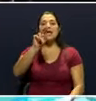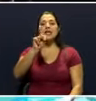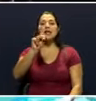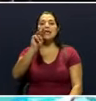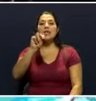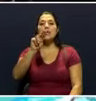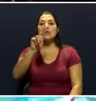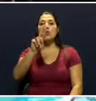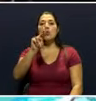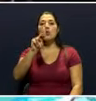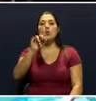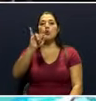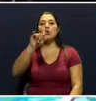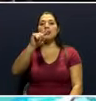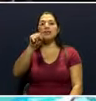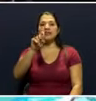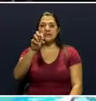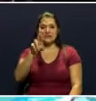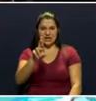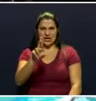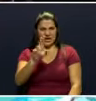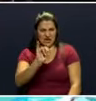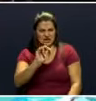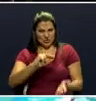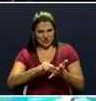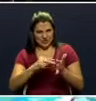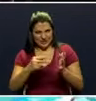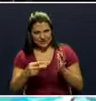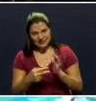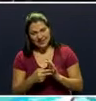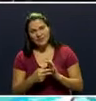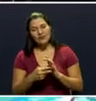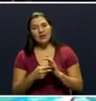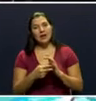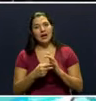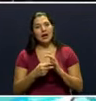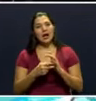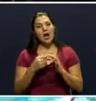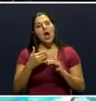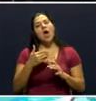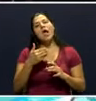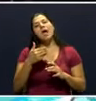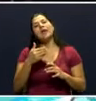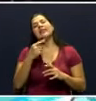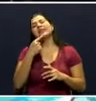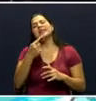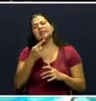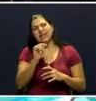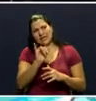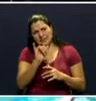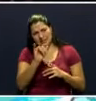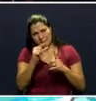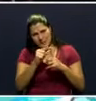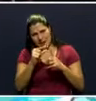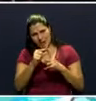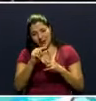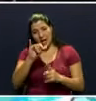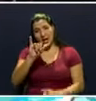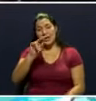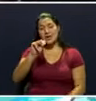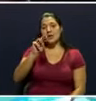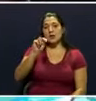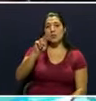expresión? ¿Qué se busca cuando se habla de inmunizar al rebaño?